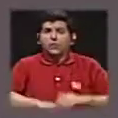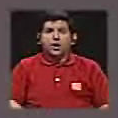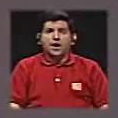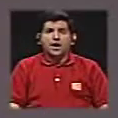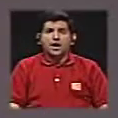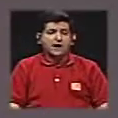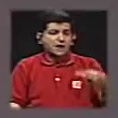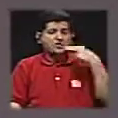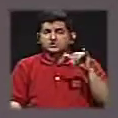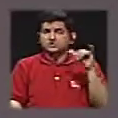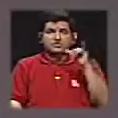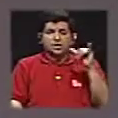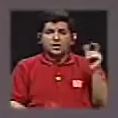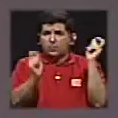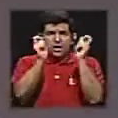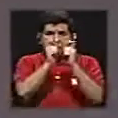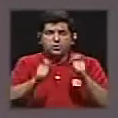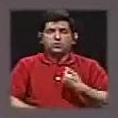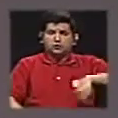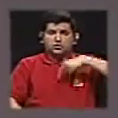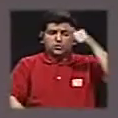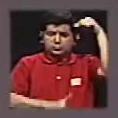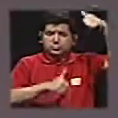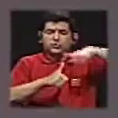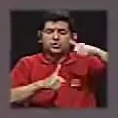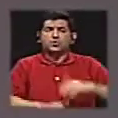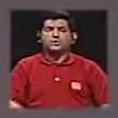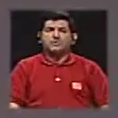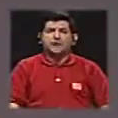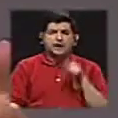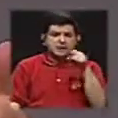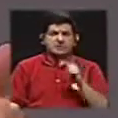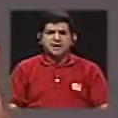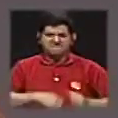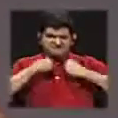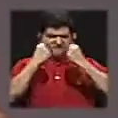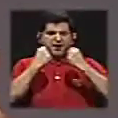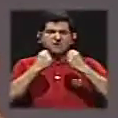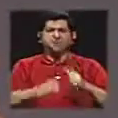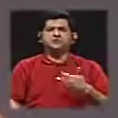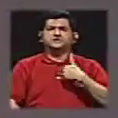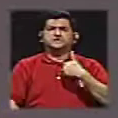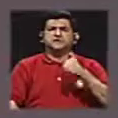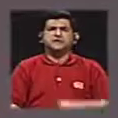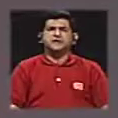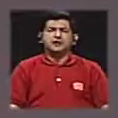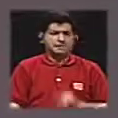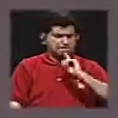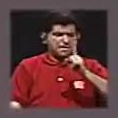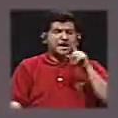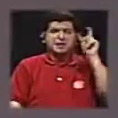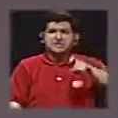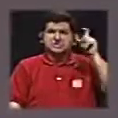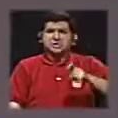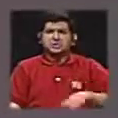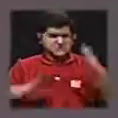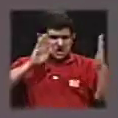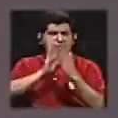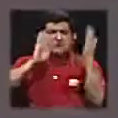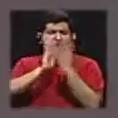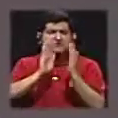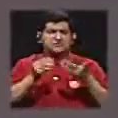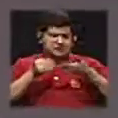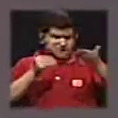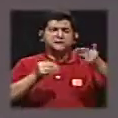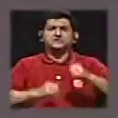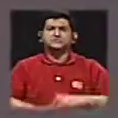no hay antecedentes claros, uh-huh, que podamos recordar de valentía y coraje para decir lo que dijo, para enfrentar lo que